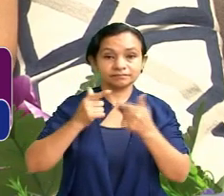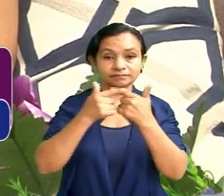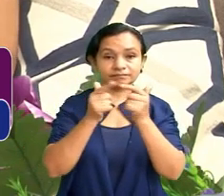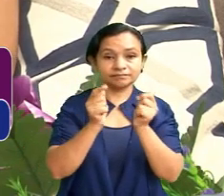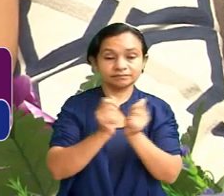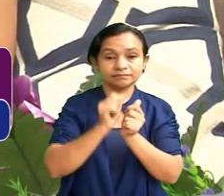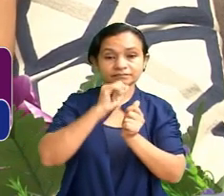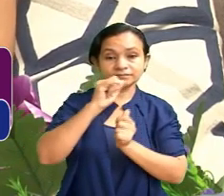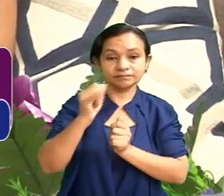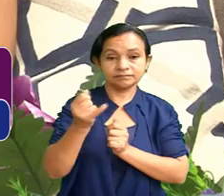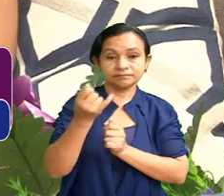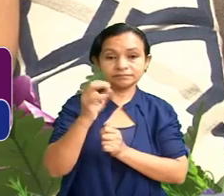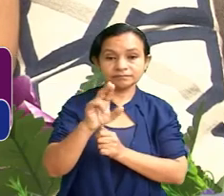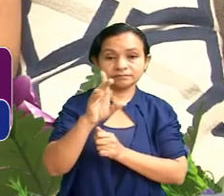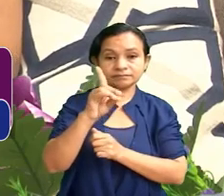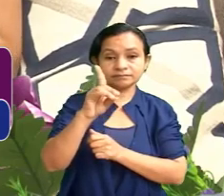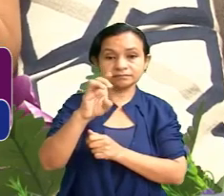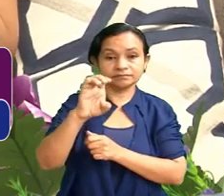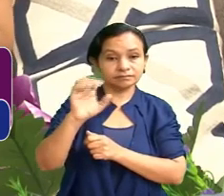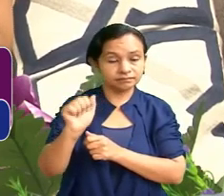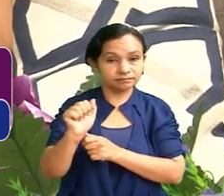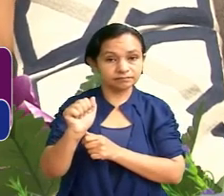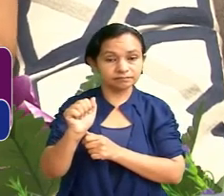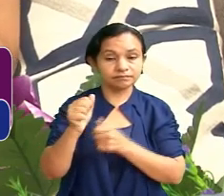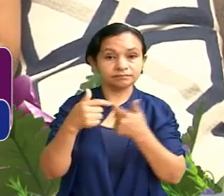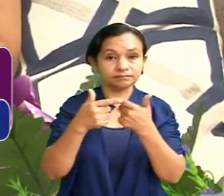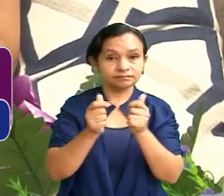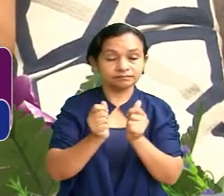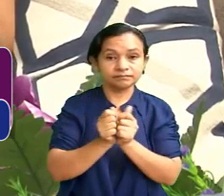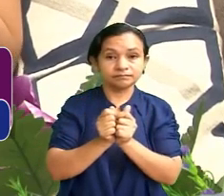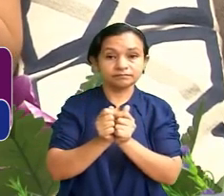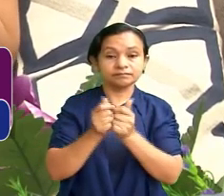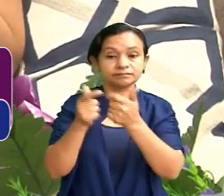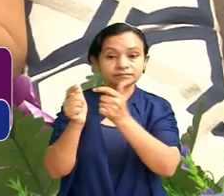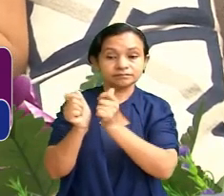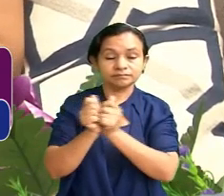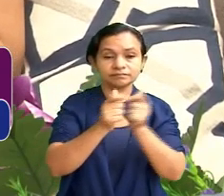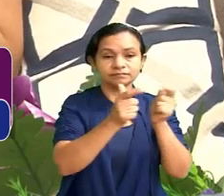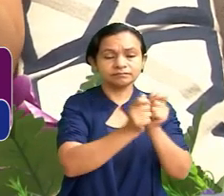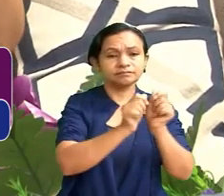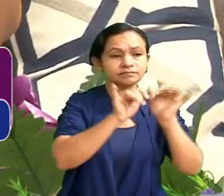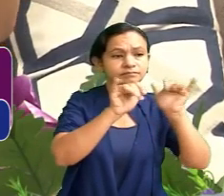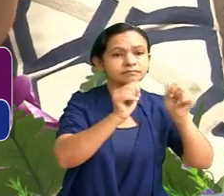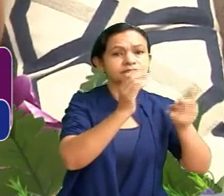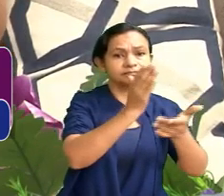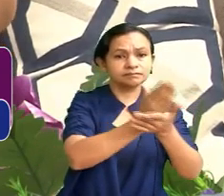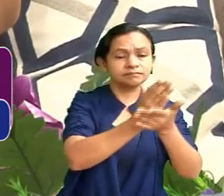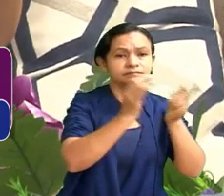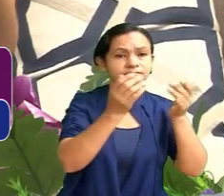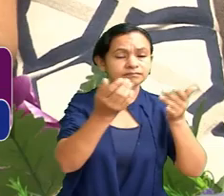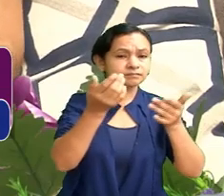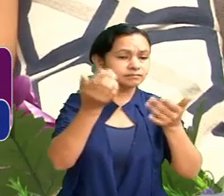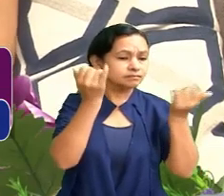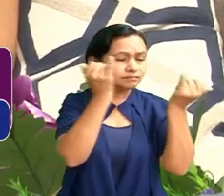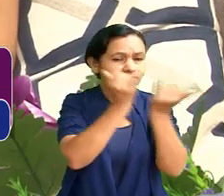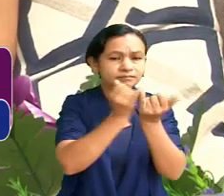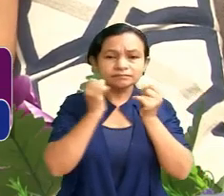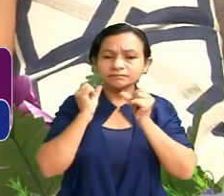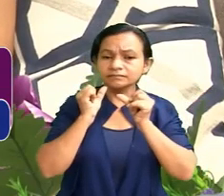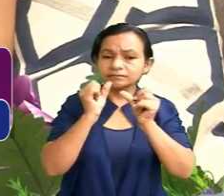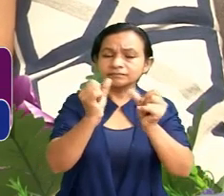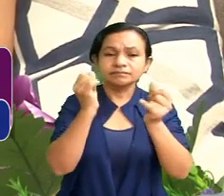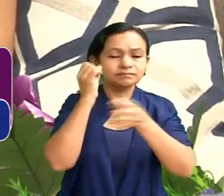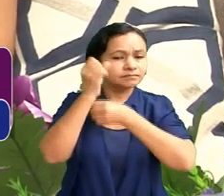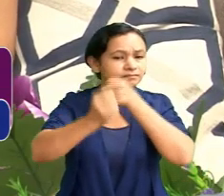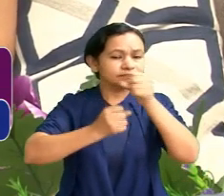judías tradicionales porque eso eso funciona así verdad hay grupos que ya están establecidos que tienen historias que tienen tradición que tienen